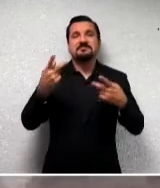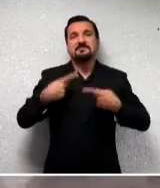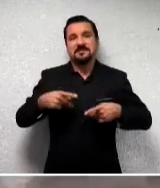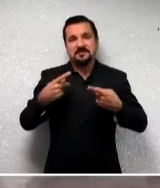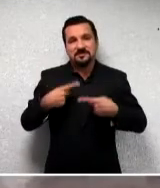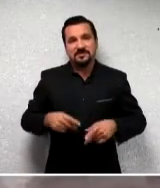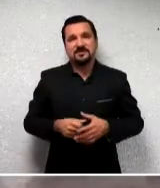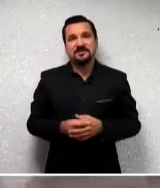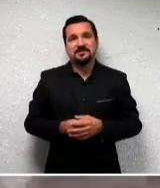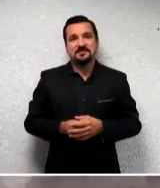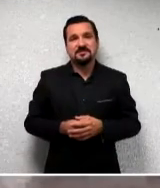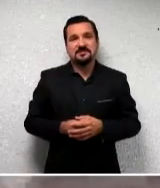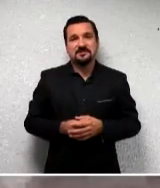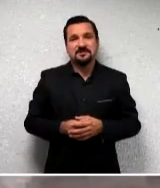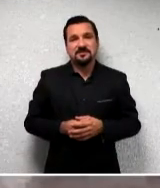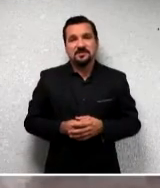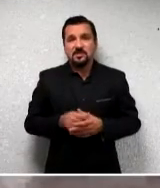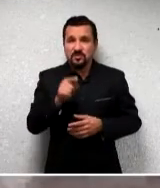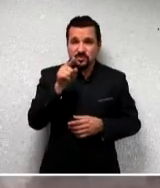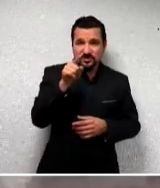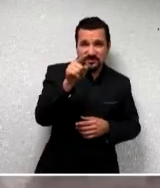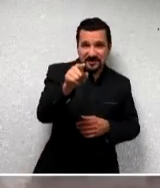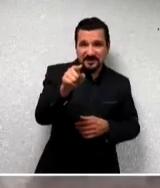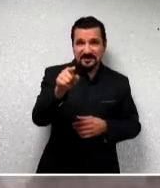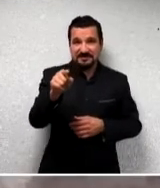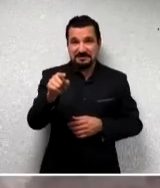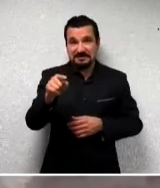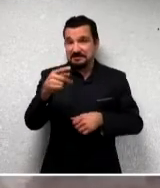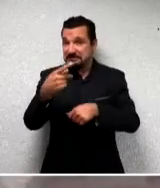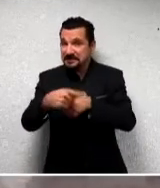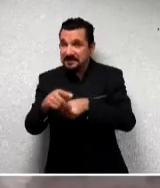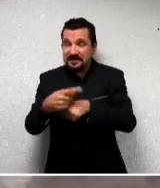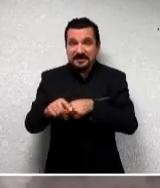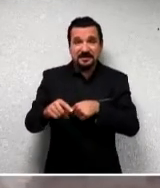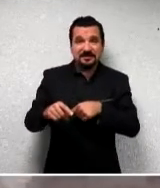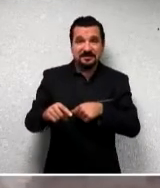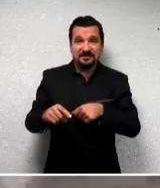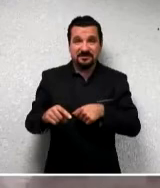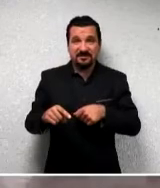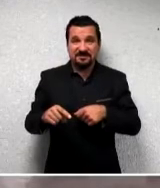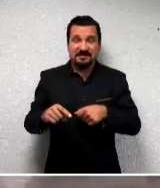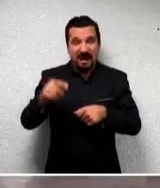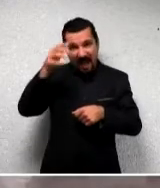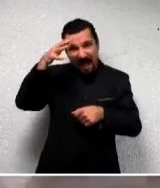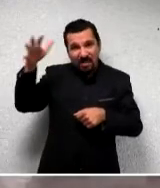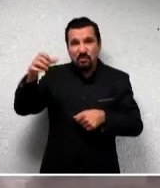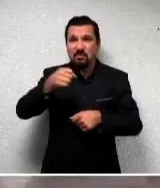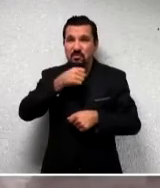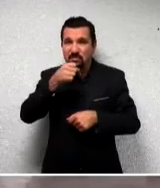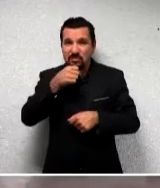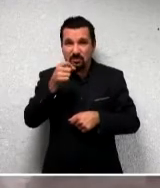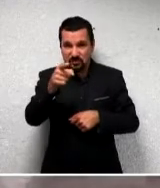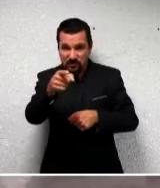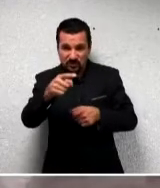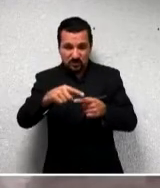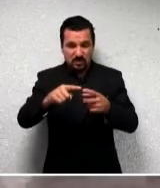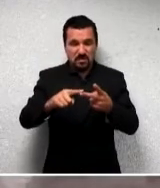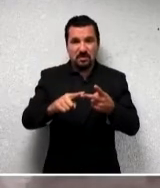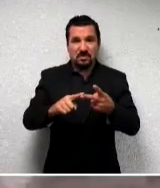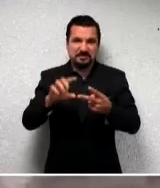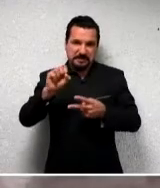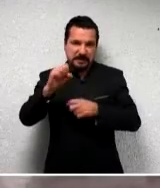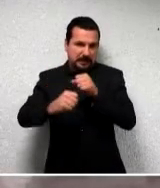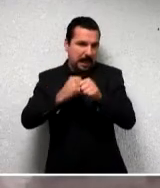que encajan en los perfiles de riesgo como los adultos mayores de